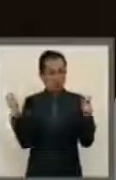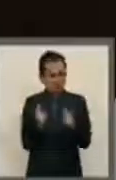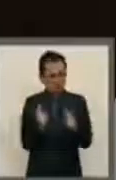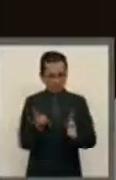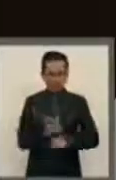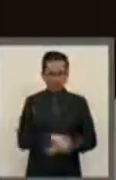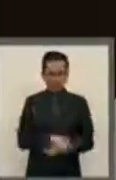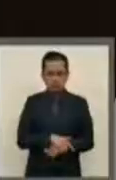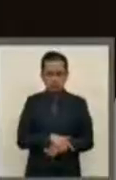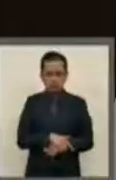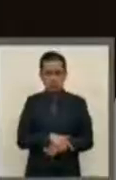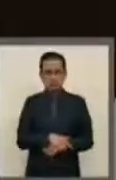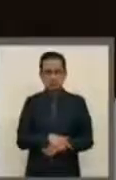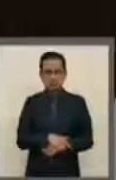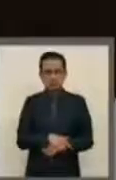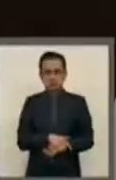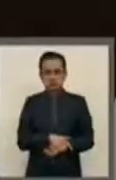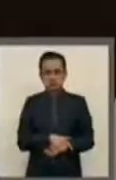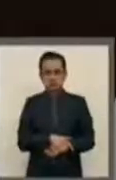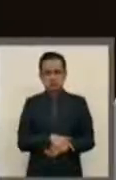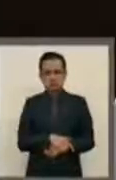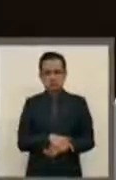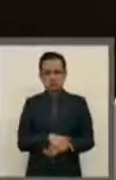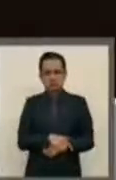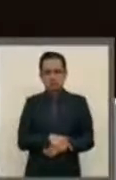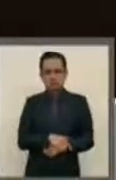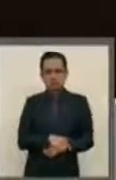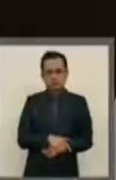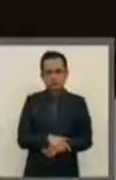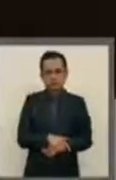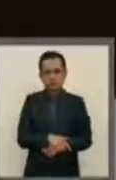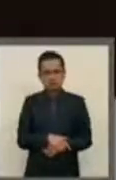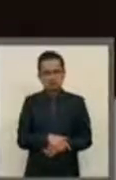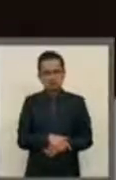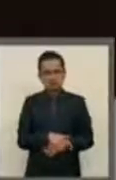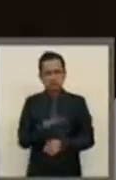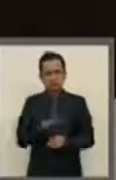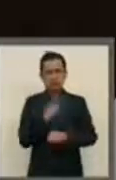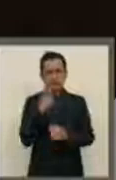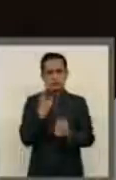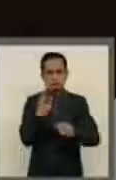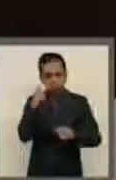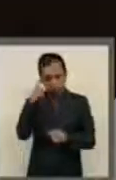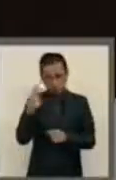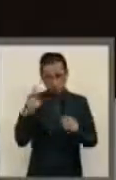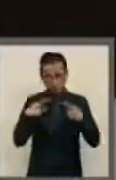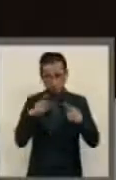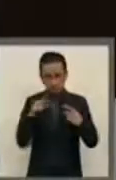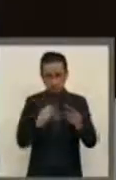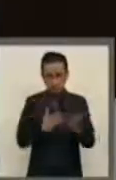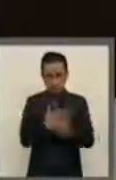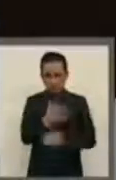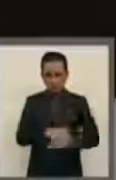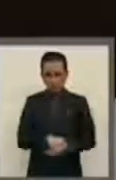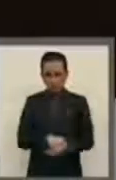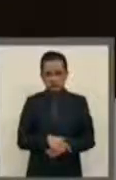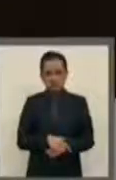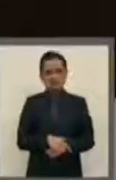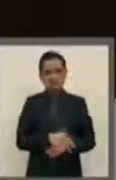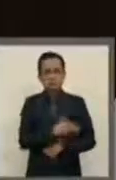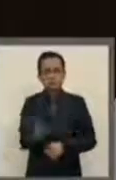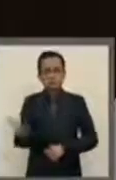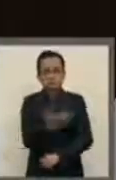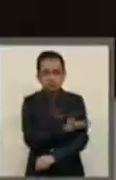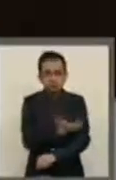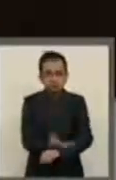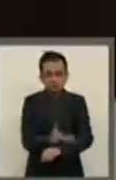ello la disolución y la decisión de su titular. Compañeros, no